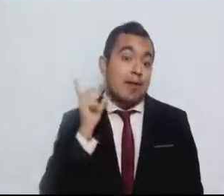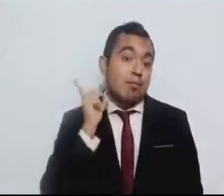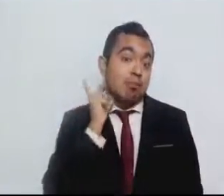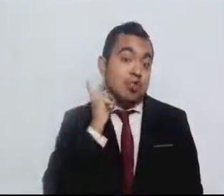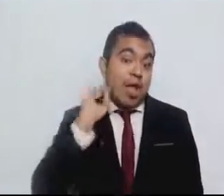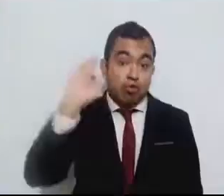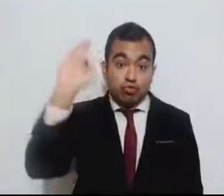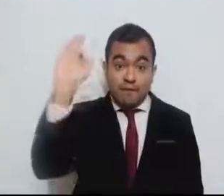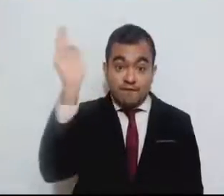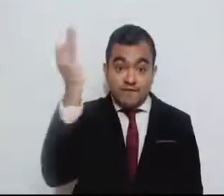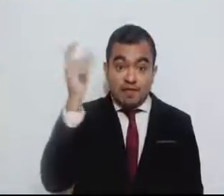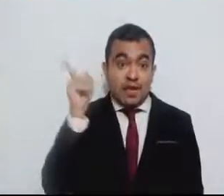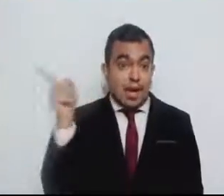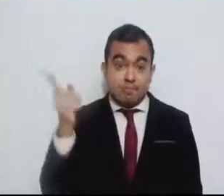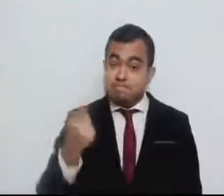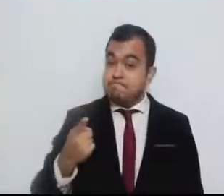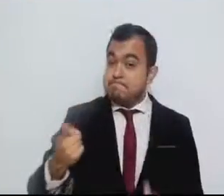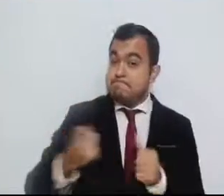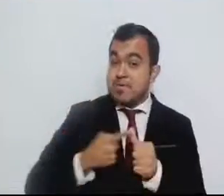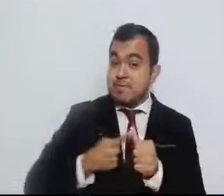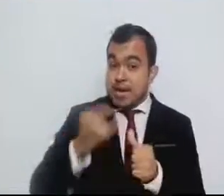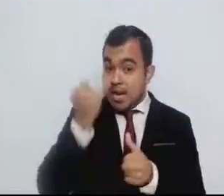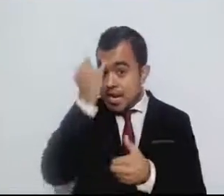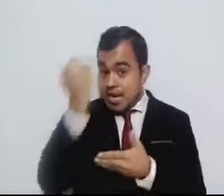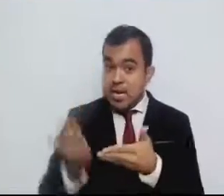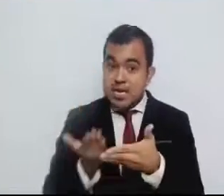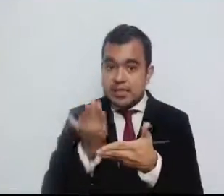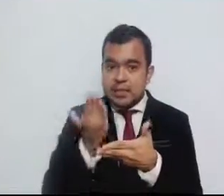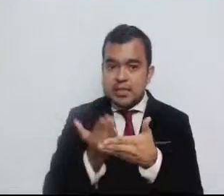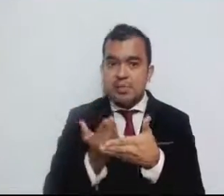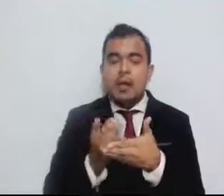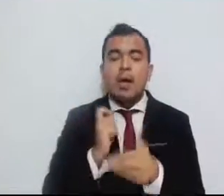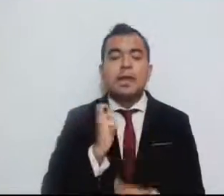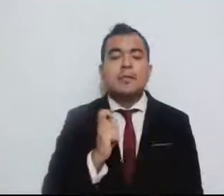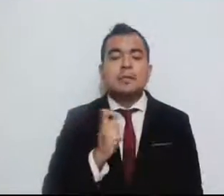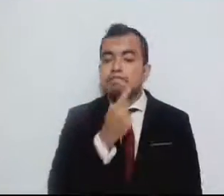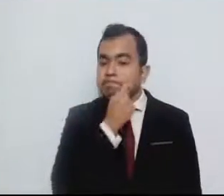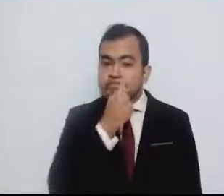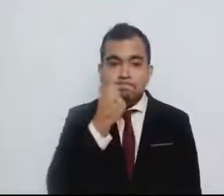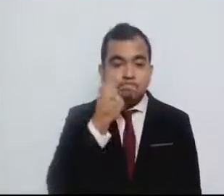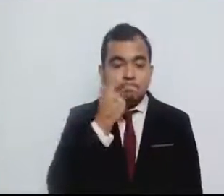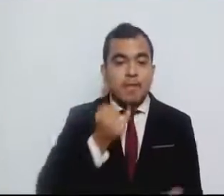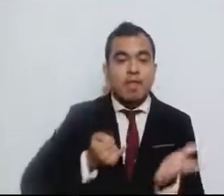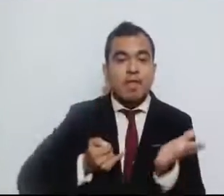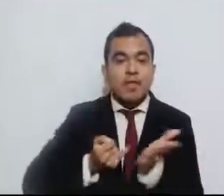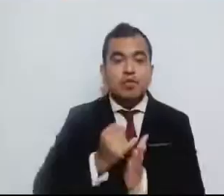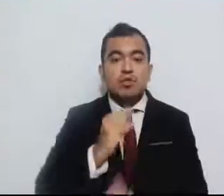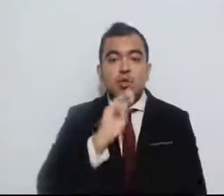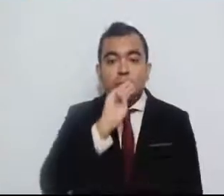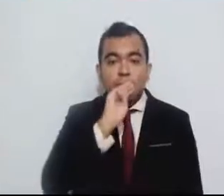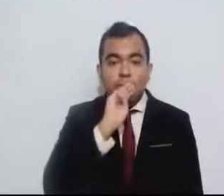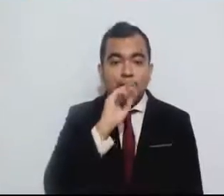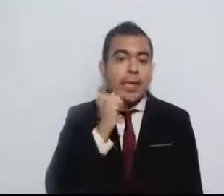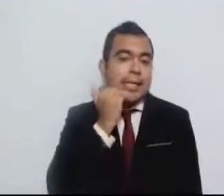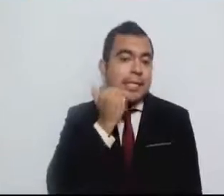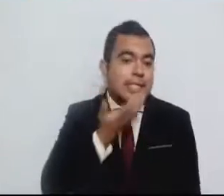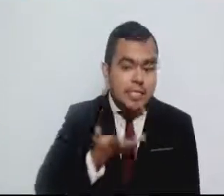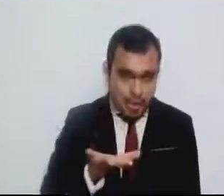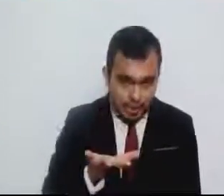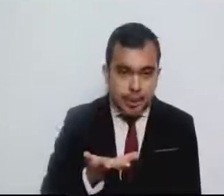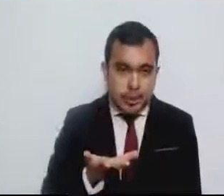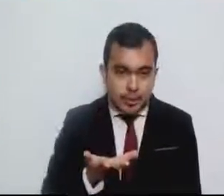primera iniciativa sobre la maternidad voluntaria y esa parte es muy interesante. Entonces,